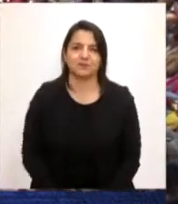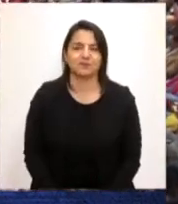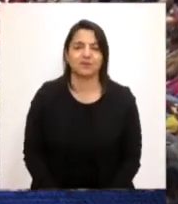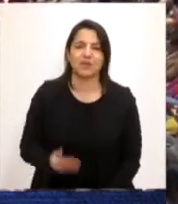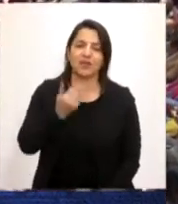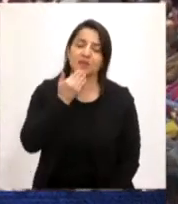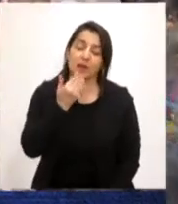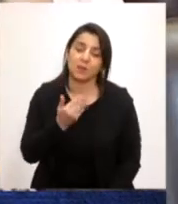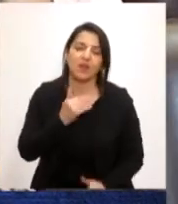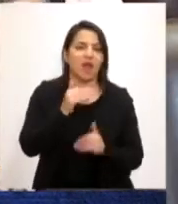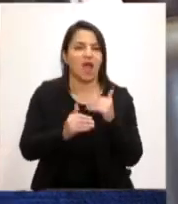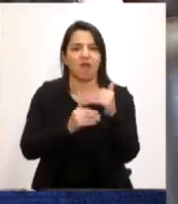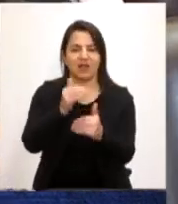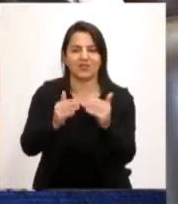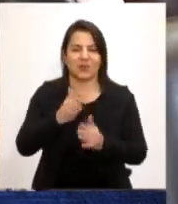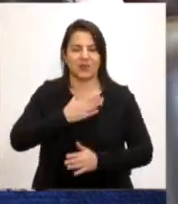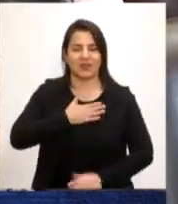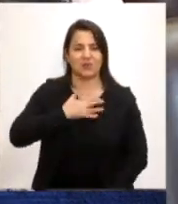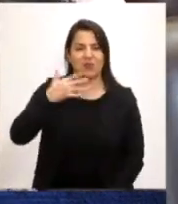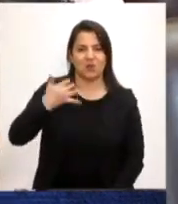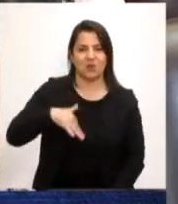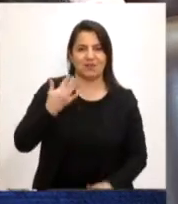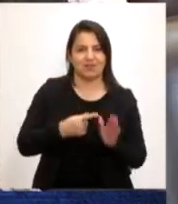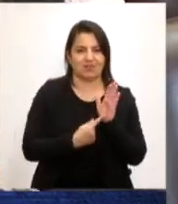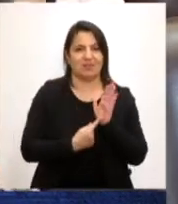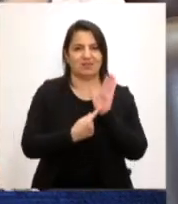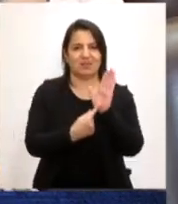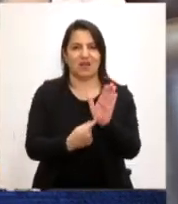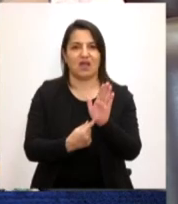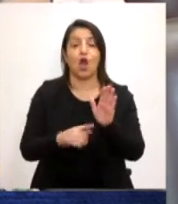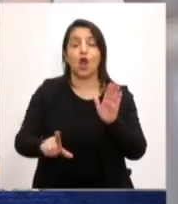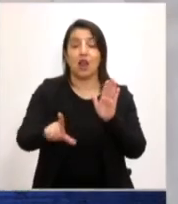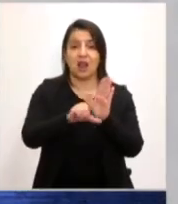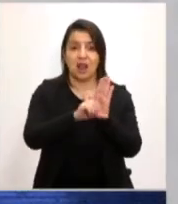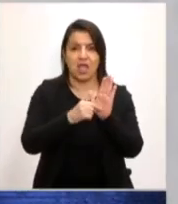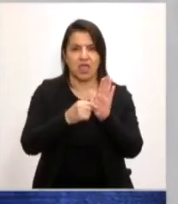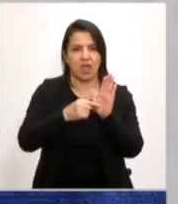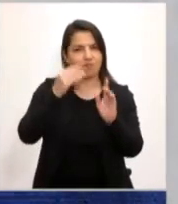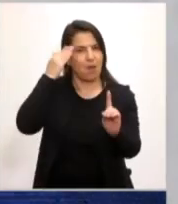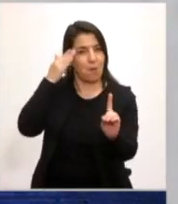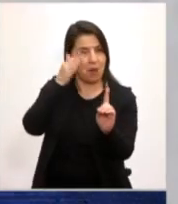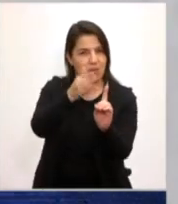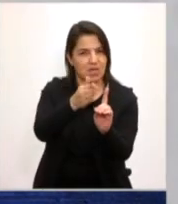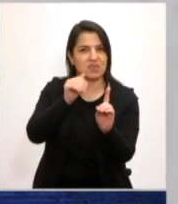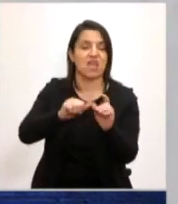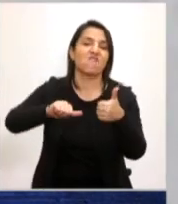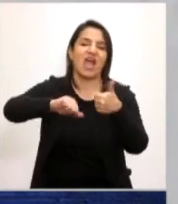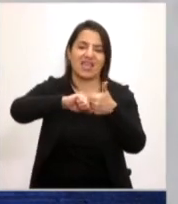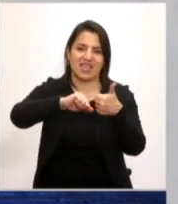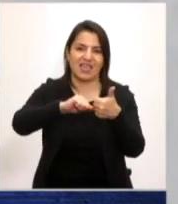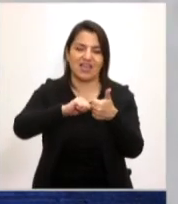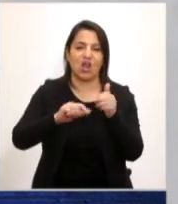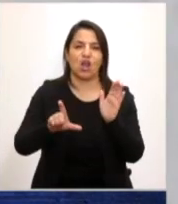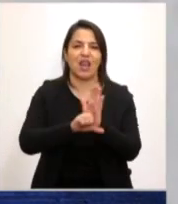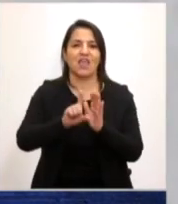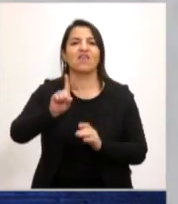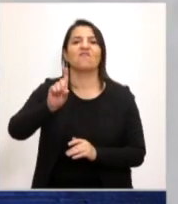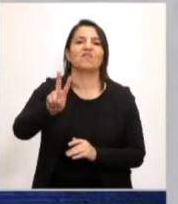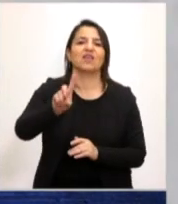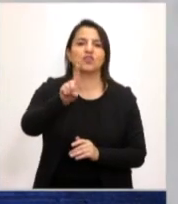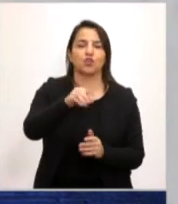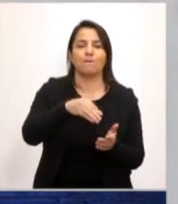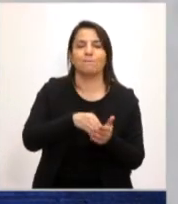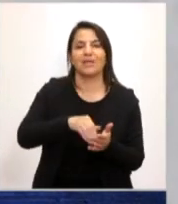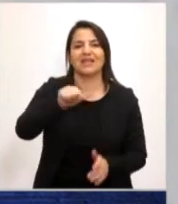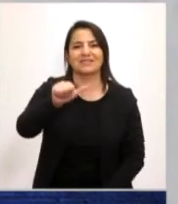También hemos avanzado, y para mí es muy importante destacarlo, en leyes con perspectiva de género, como la Ley 21.643, que